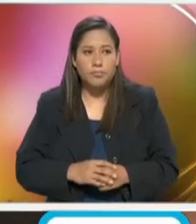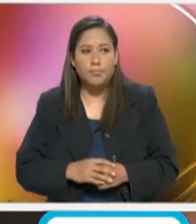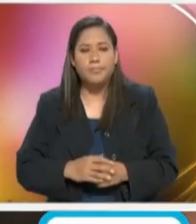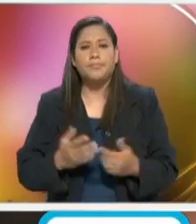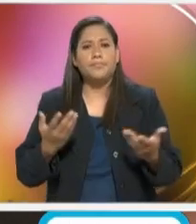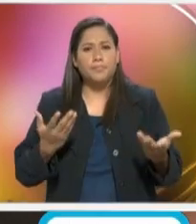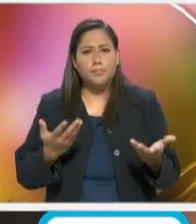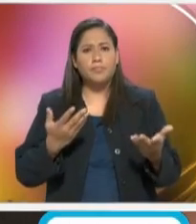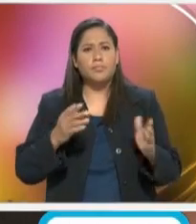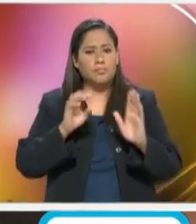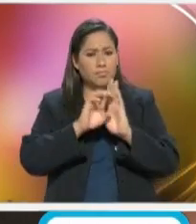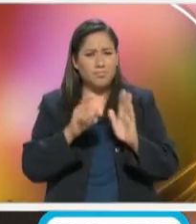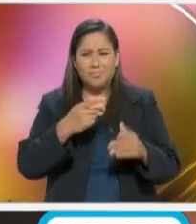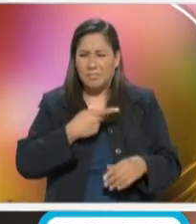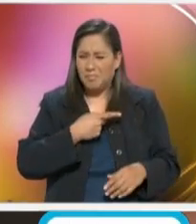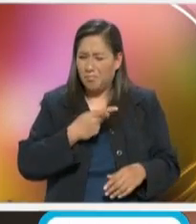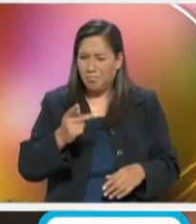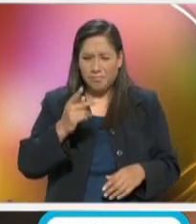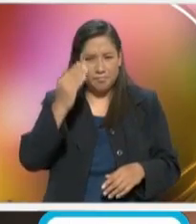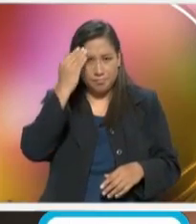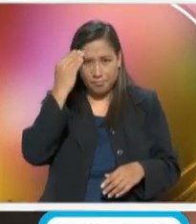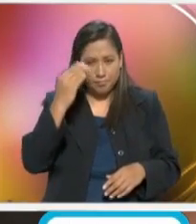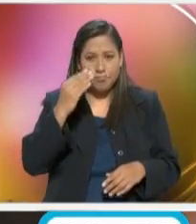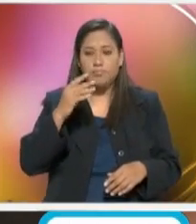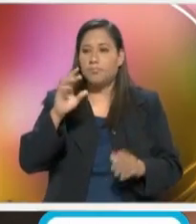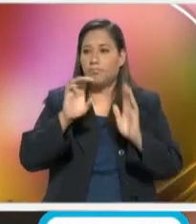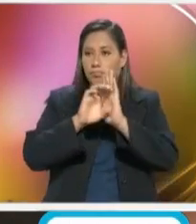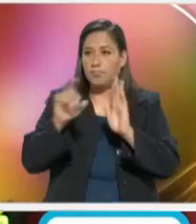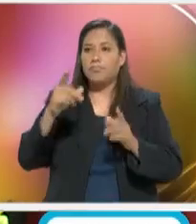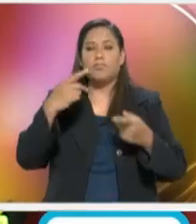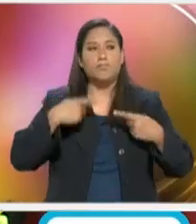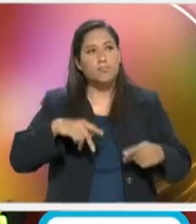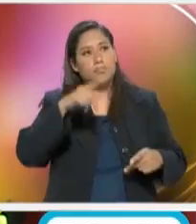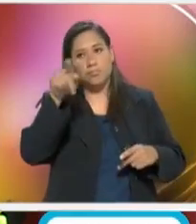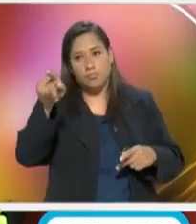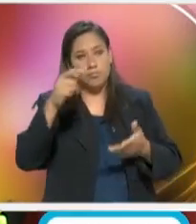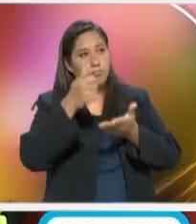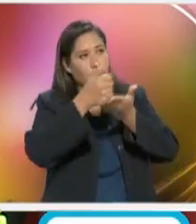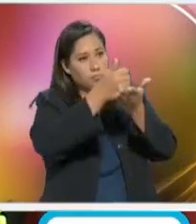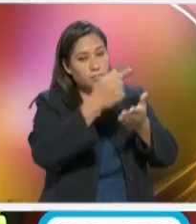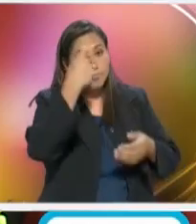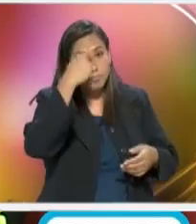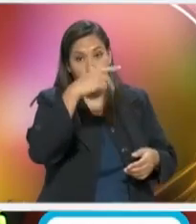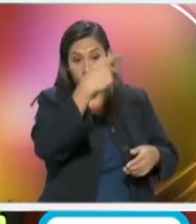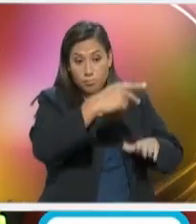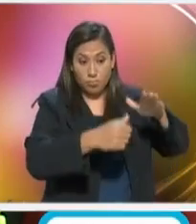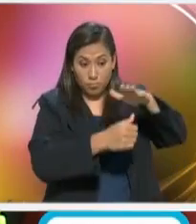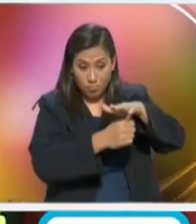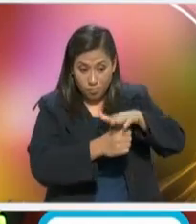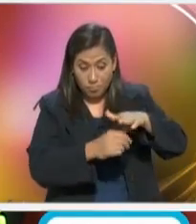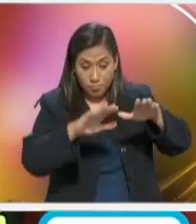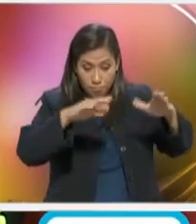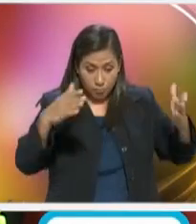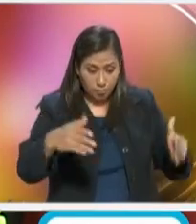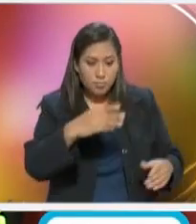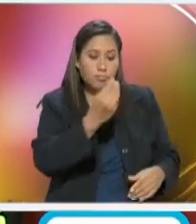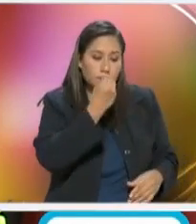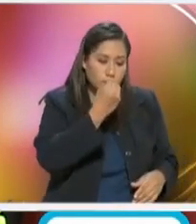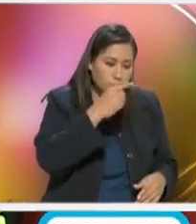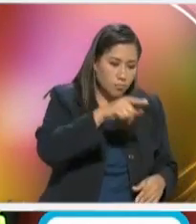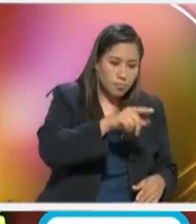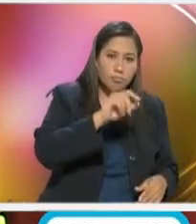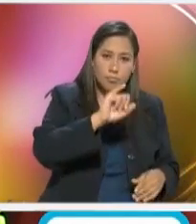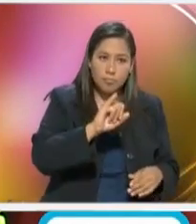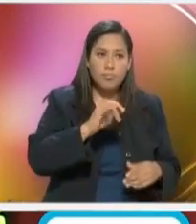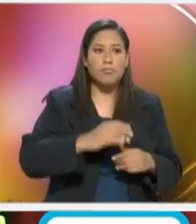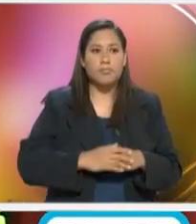en caso de pobreza extrema, como es el Exacto. caso de las comunidades que ustedes ayudan, para que en la mesa existan esos alimentos con esas características?